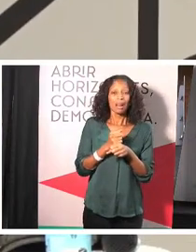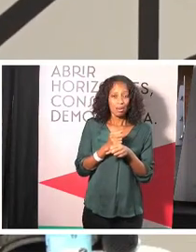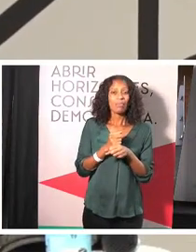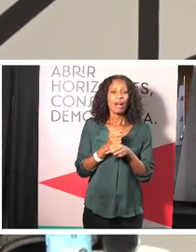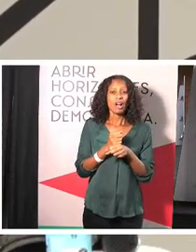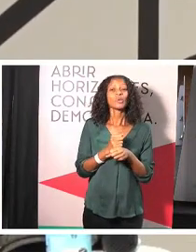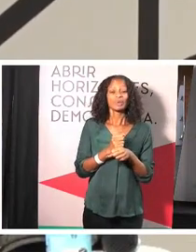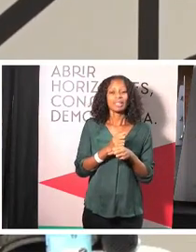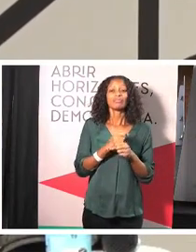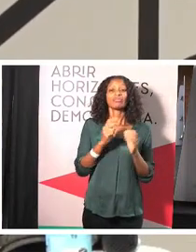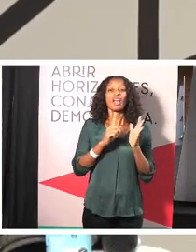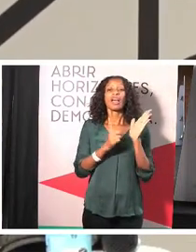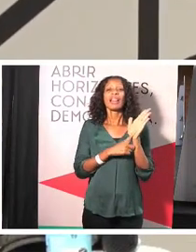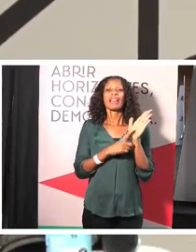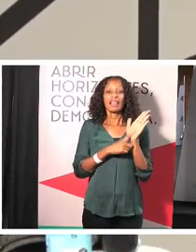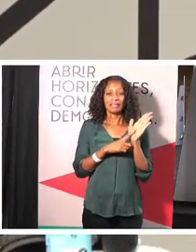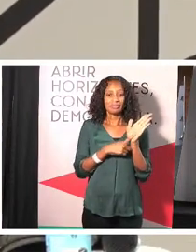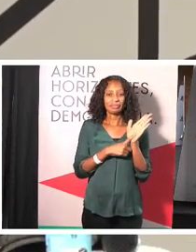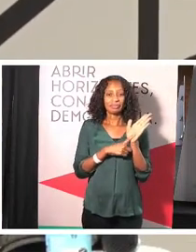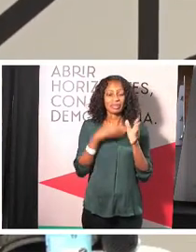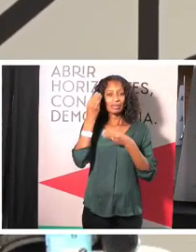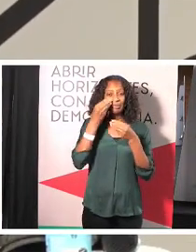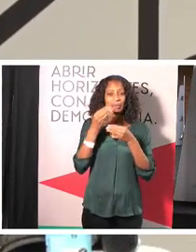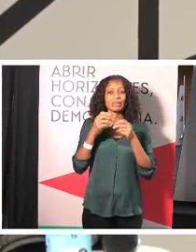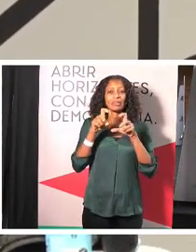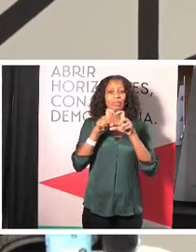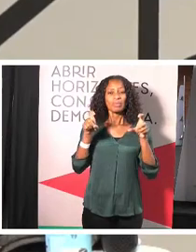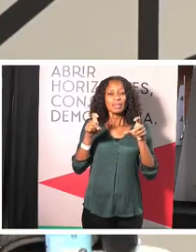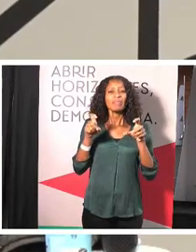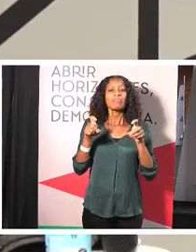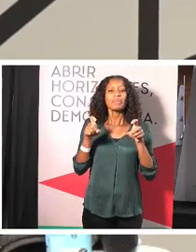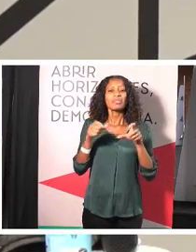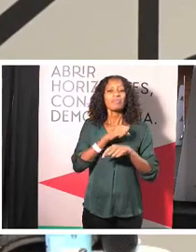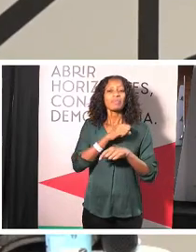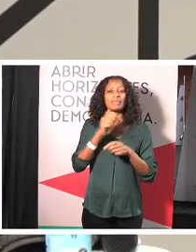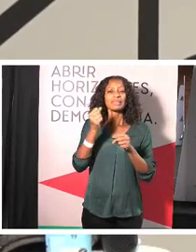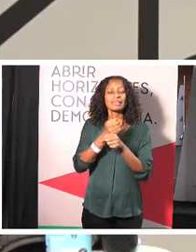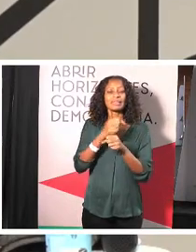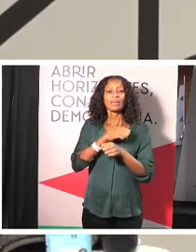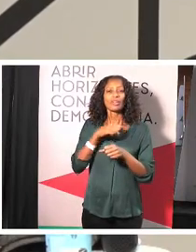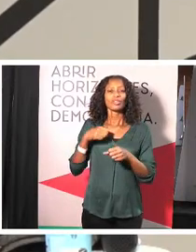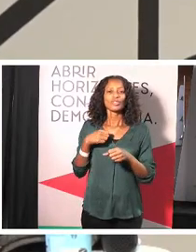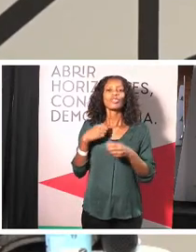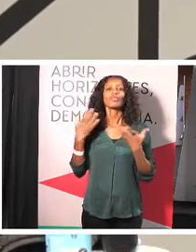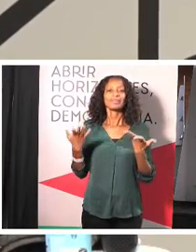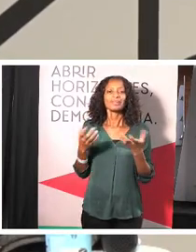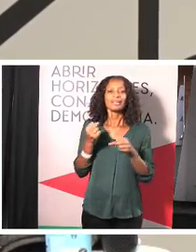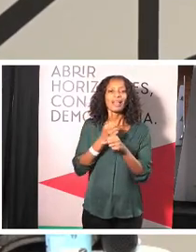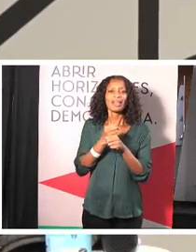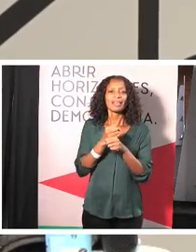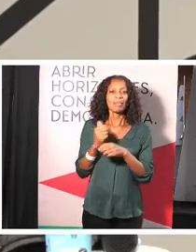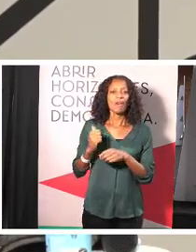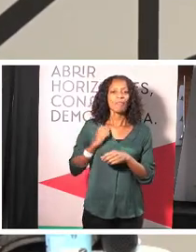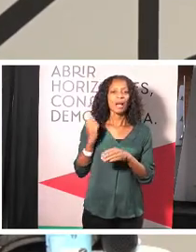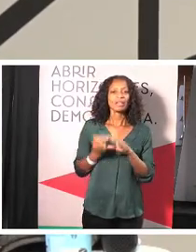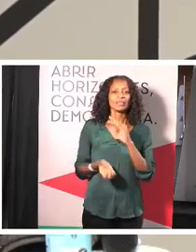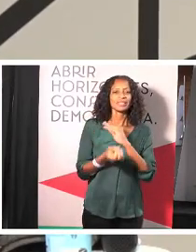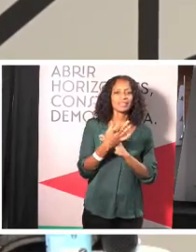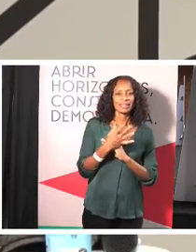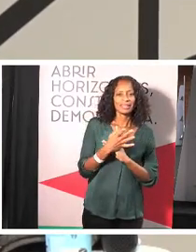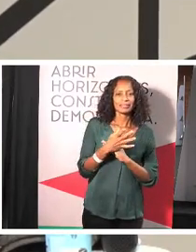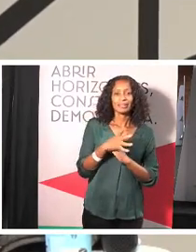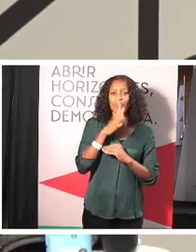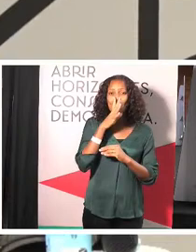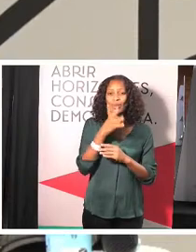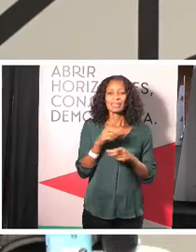que el empresario crea trabajo es falso, el trabajo existe como mínimo desde que para quienes son religiosos, desde que nos expulsaron